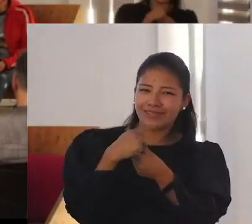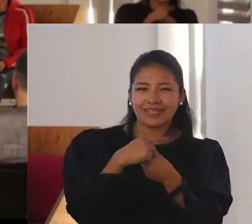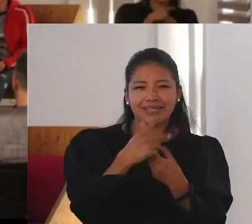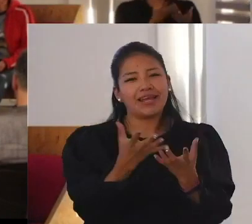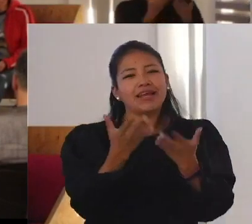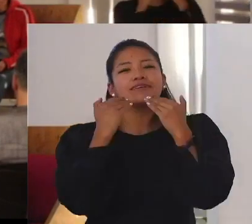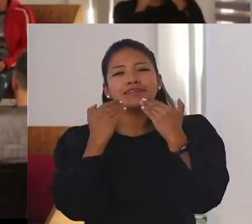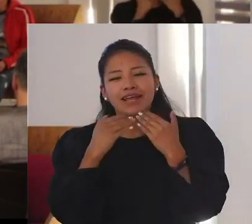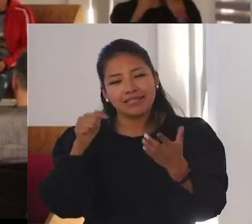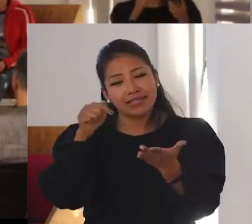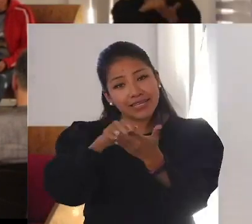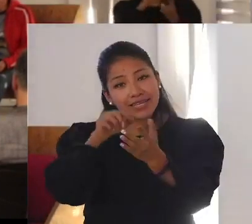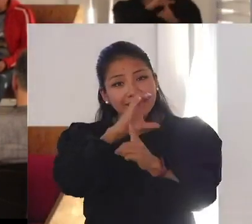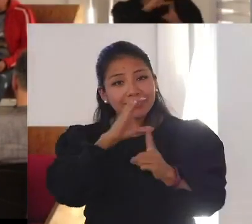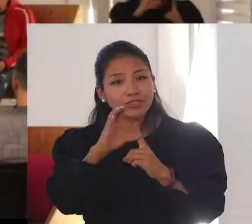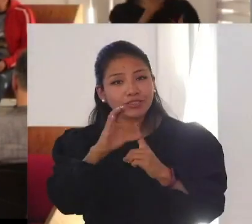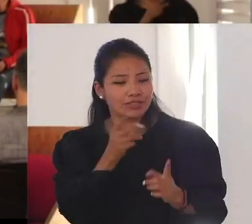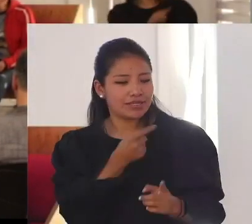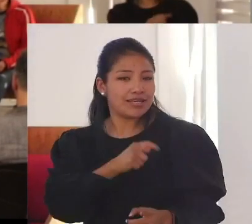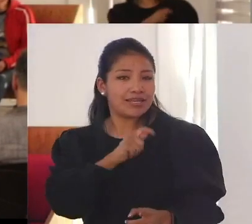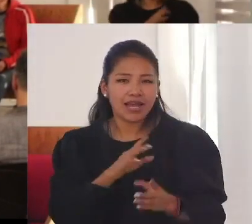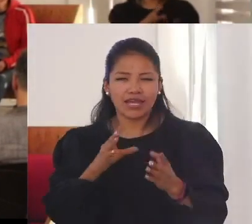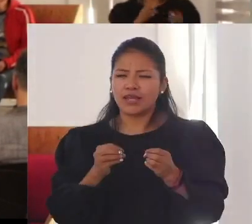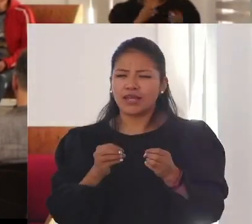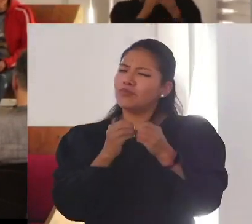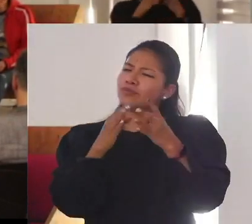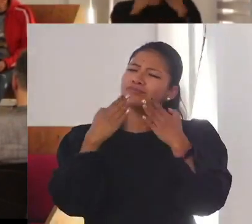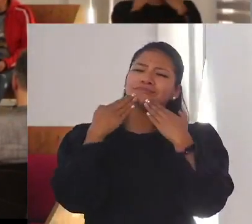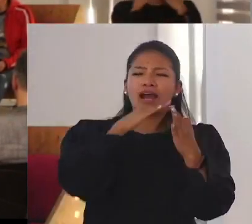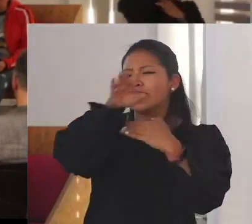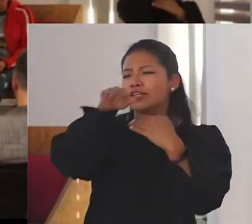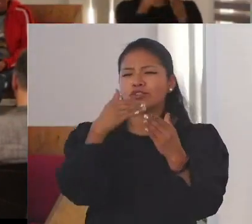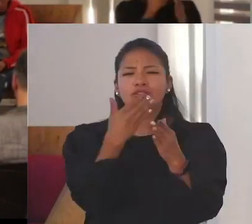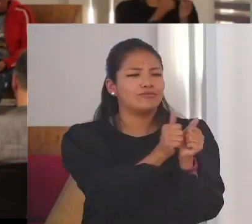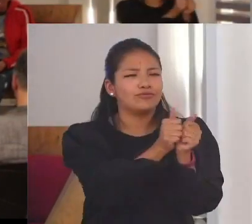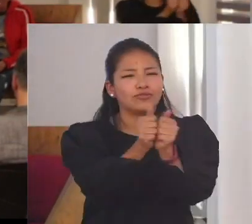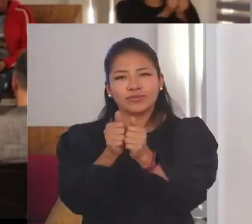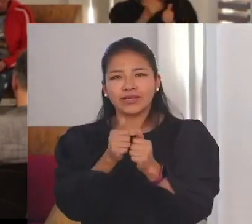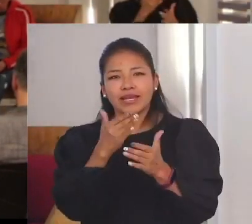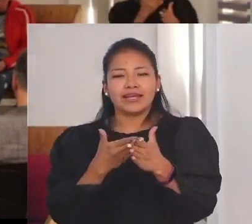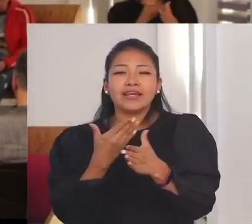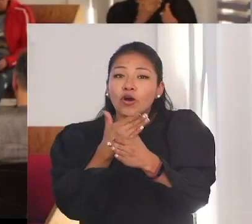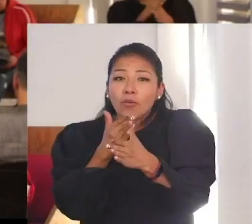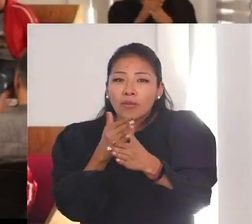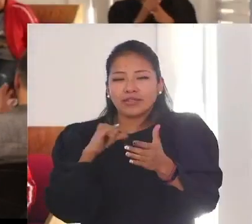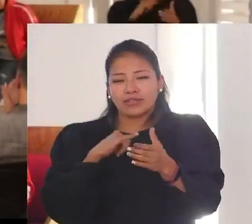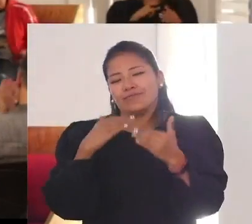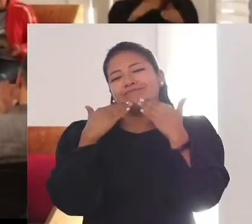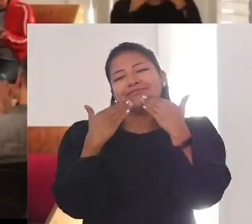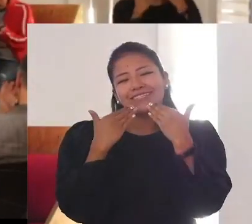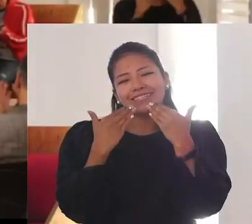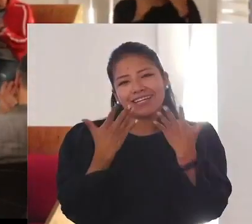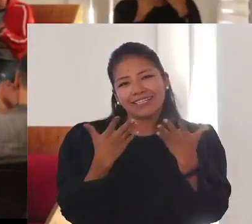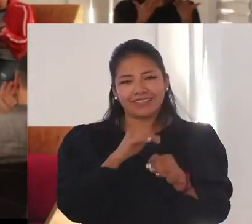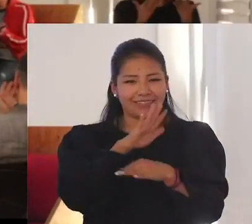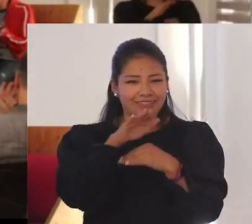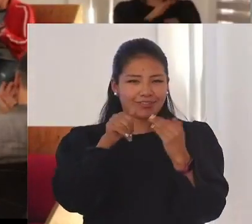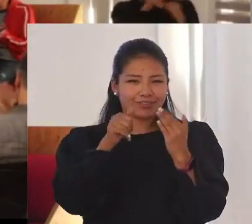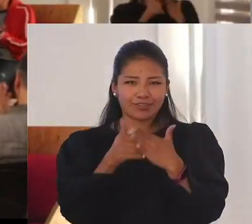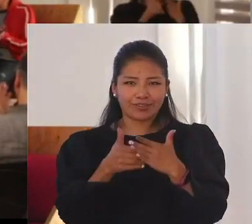Cultural de España y muchas gracias a todos los que con los que he compartido le ha pasado muy bien gracias a